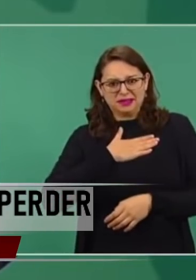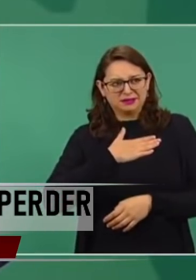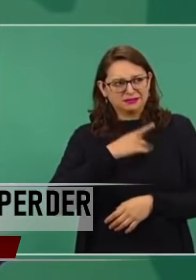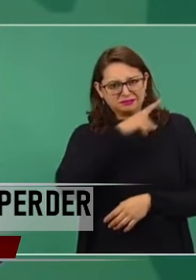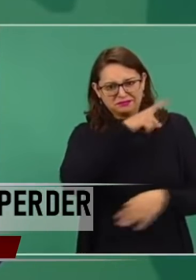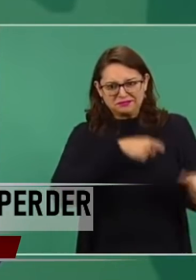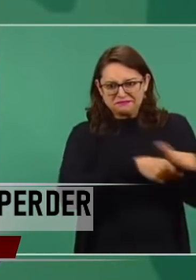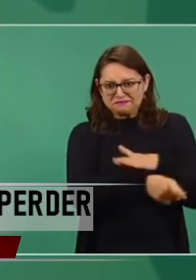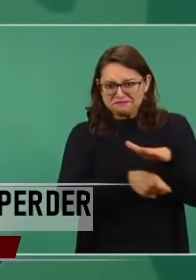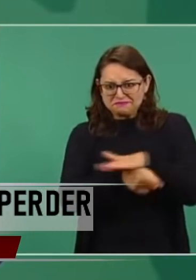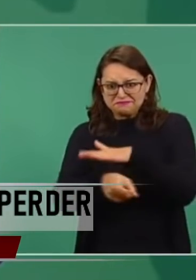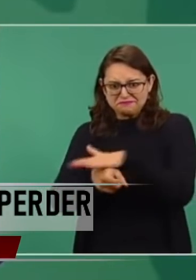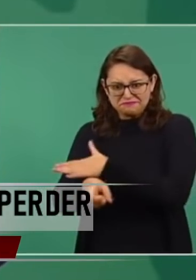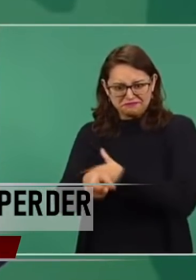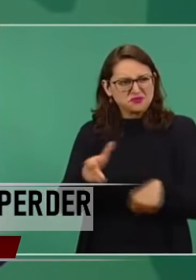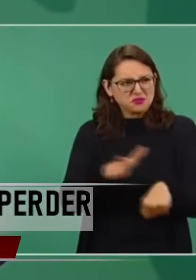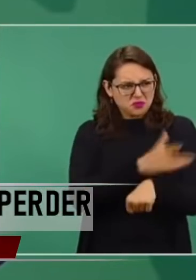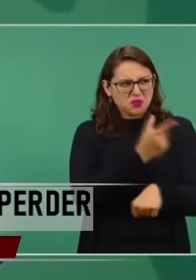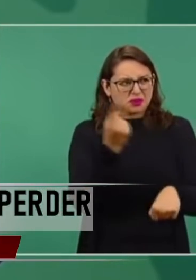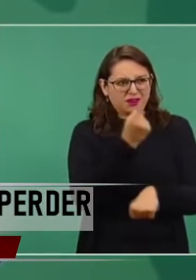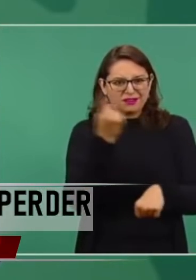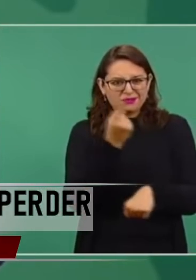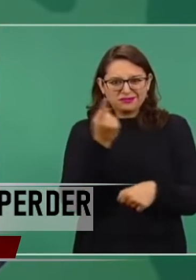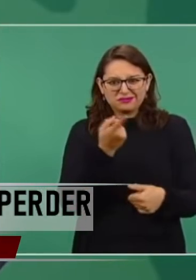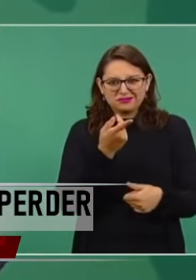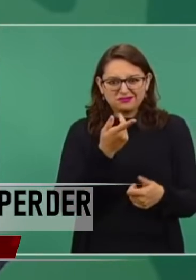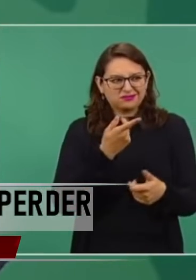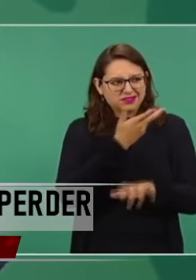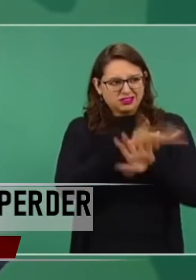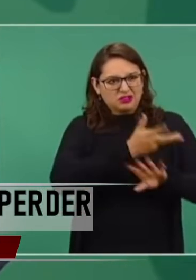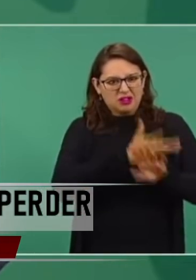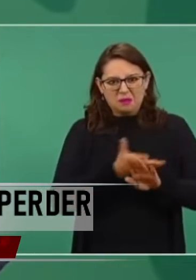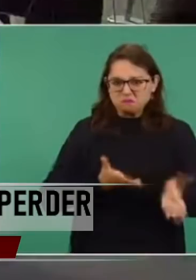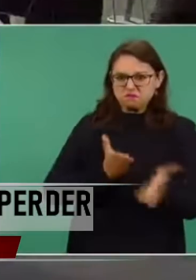¿por qué esa actitud injerencista?